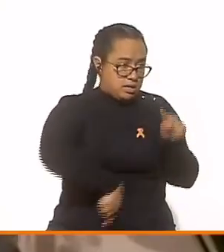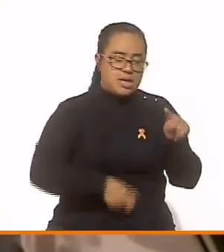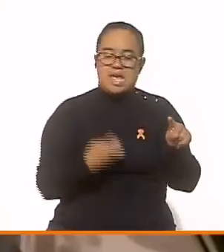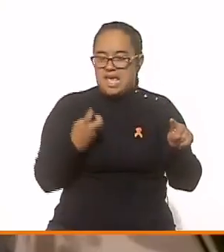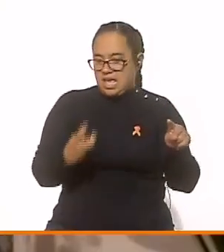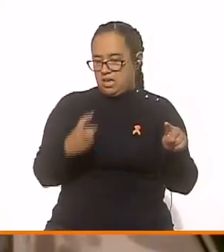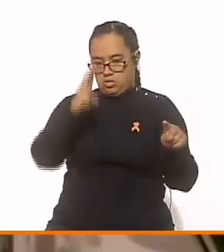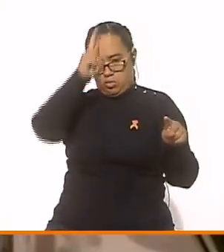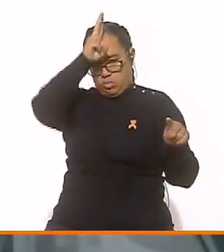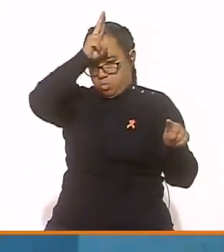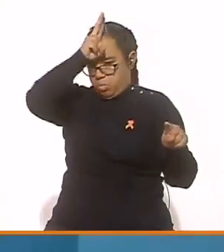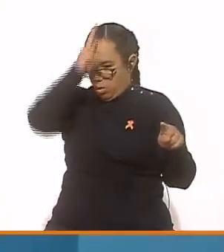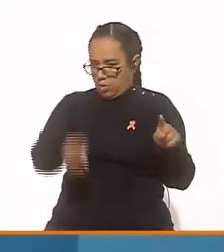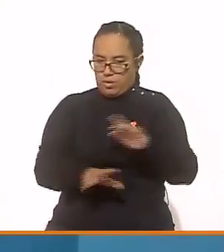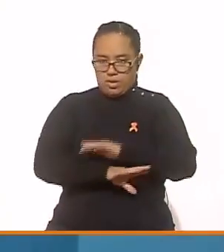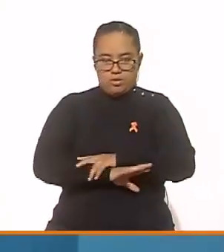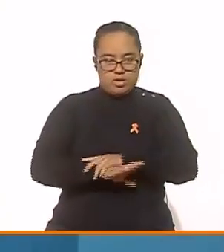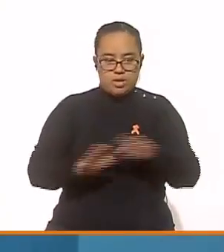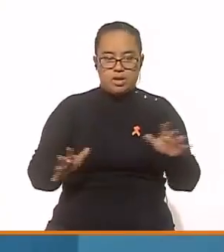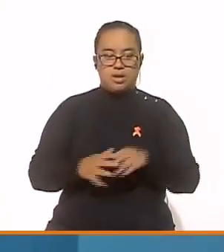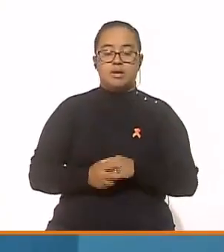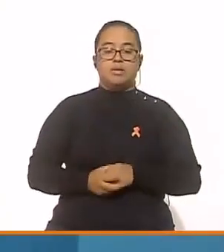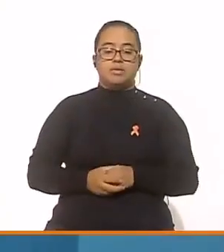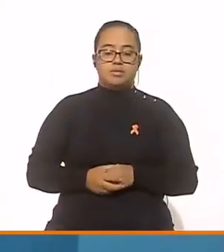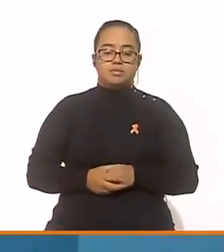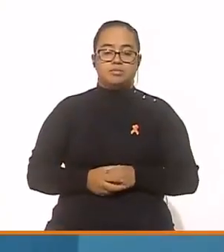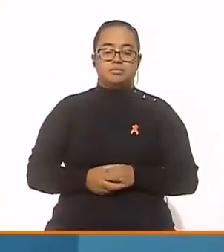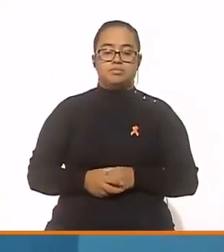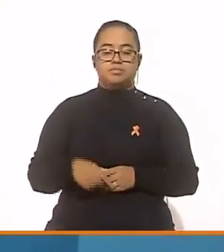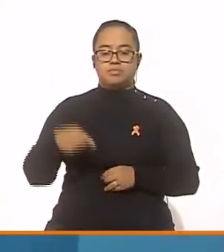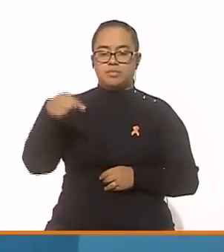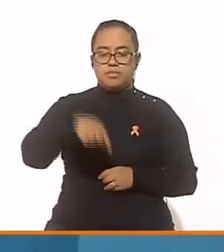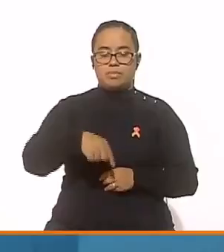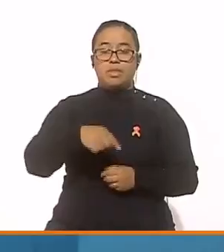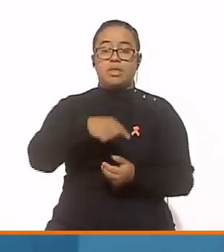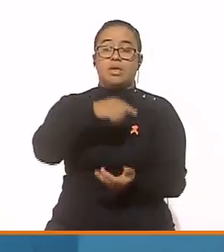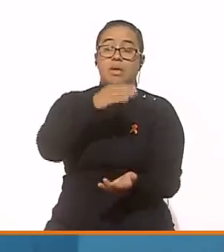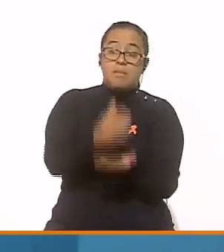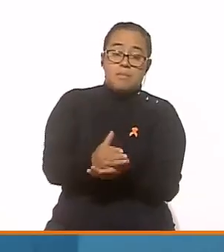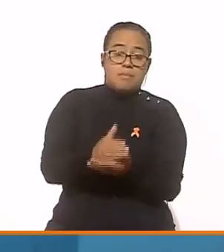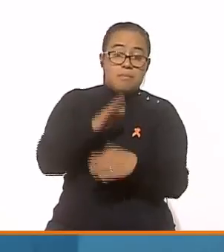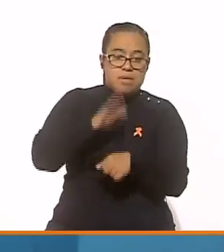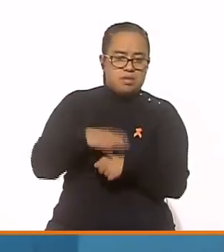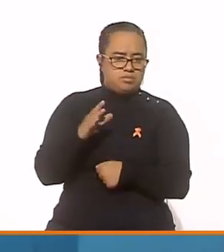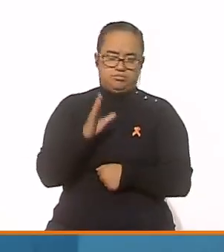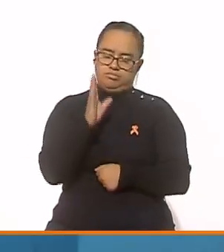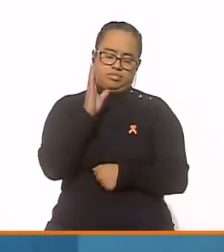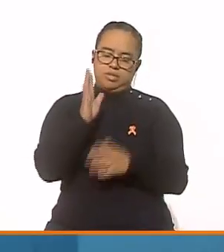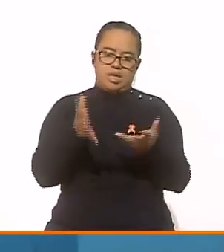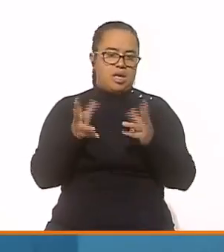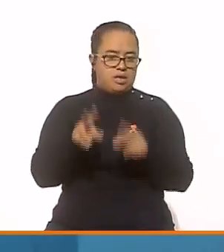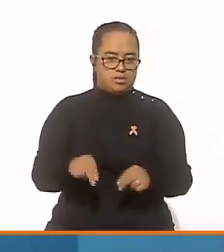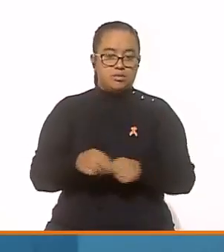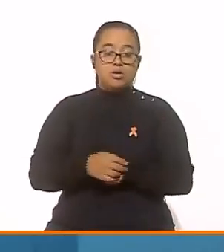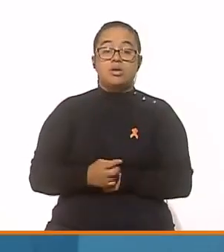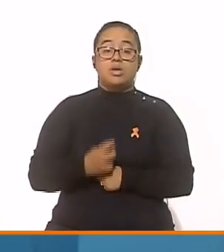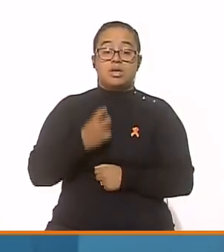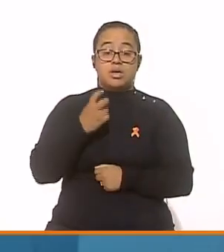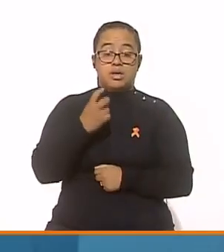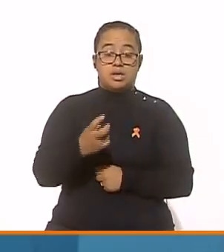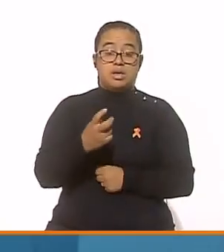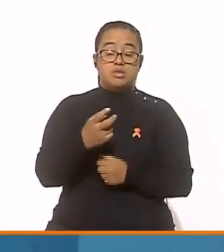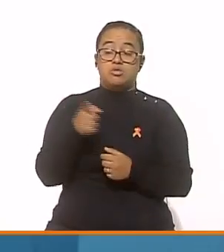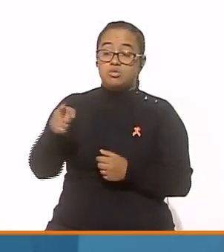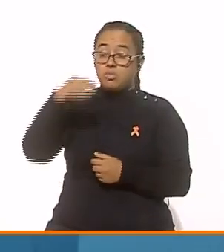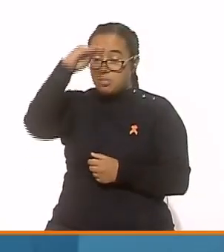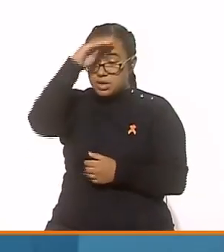como bien dice, hay una organización maravillosa que es Jack México, no hay nada que curar. Y en ese Ujú. sentido, a partir de que reconocemos que no hay nada que